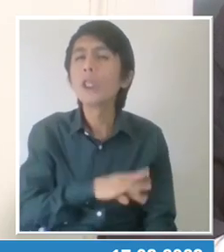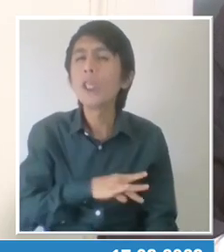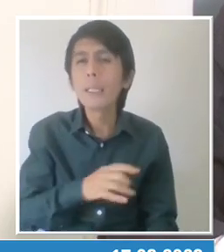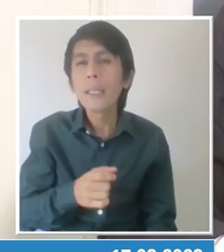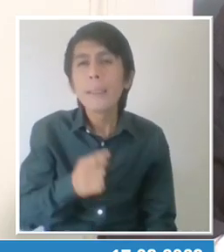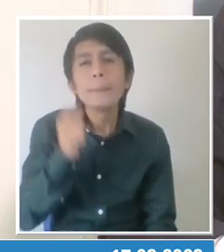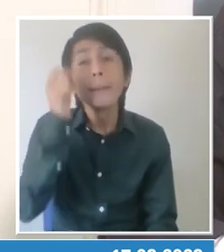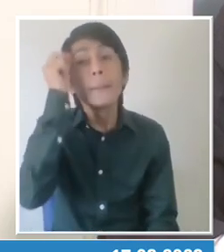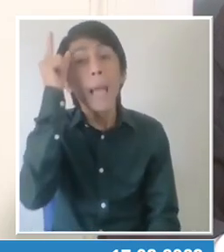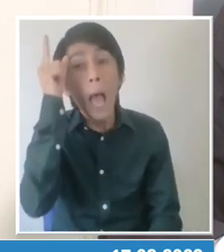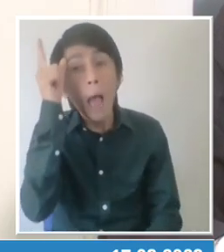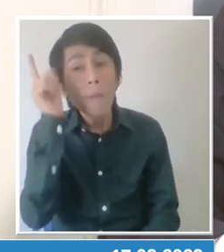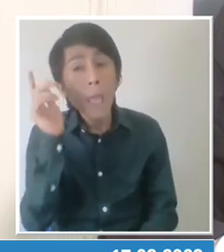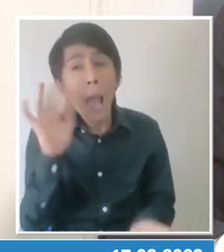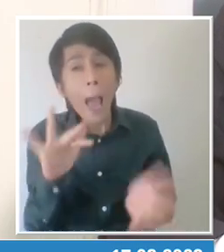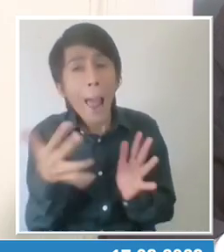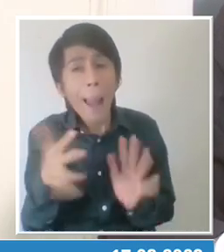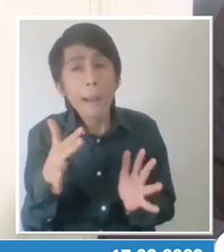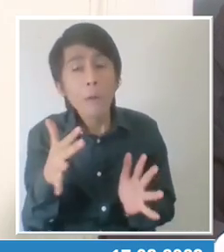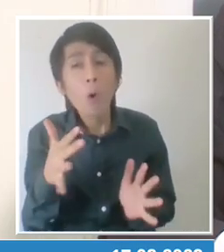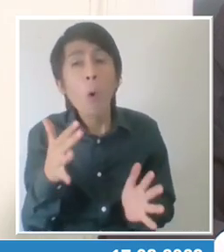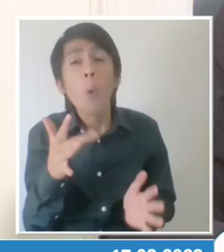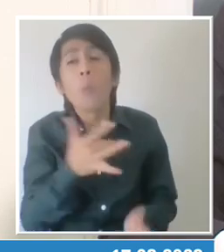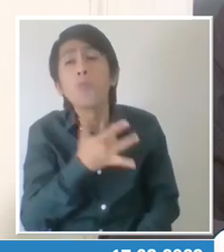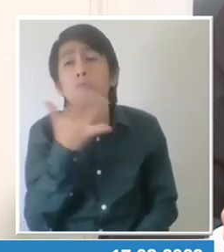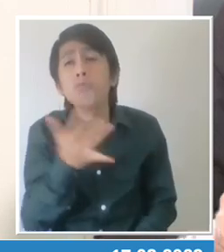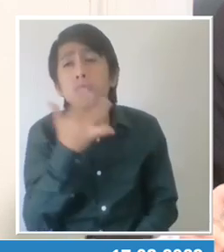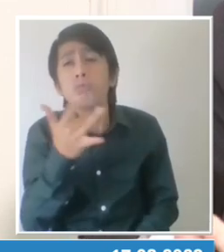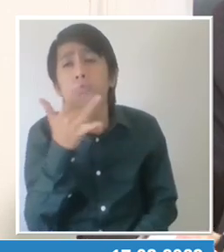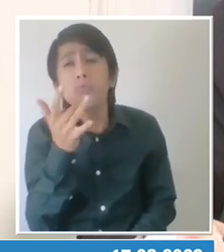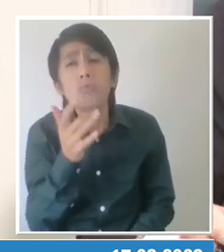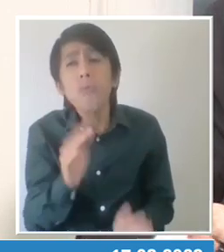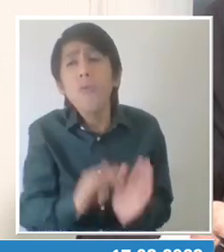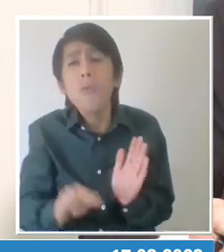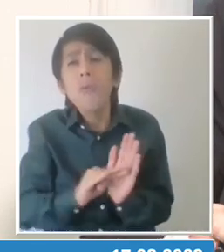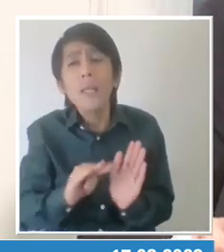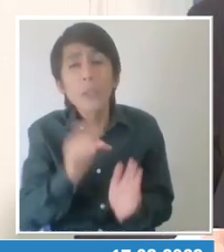elemental, un esbozo de lo que es el Estado?